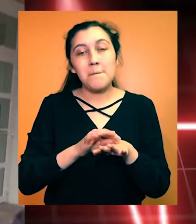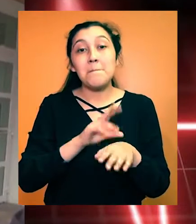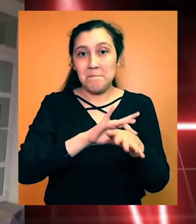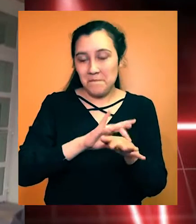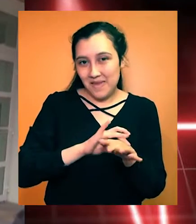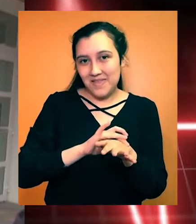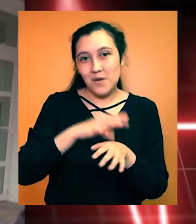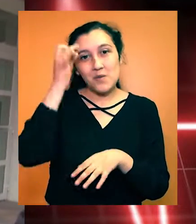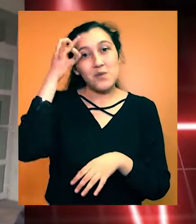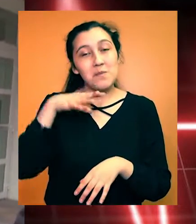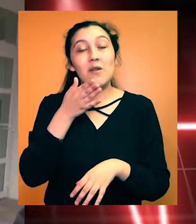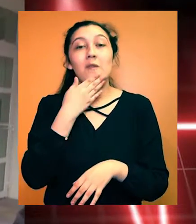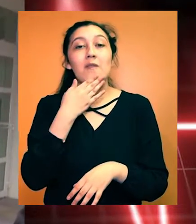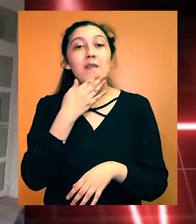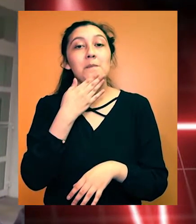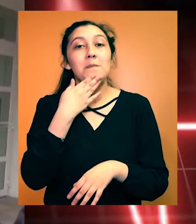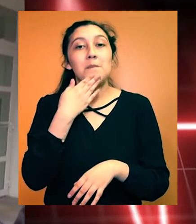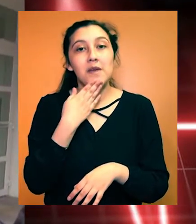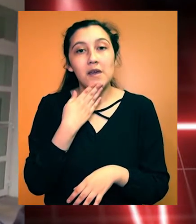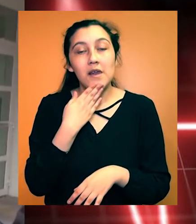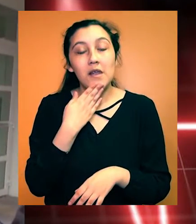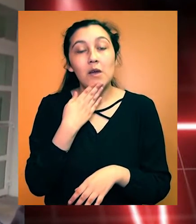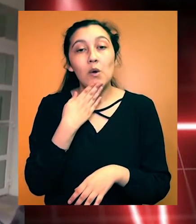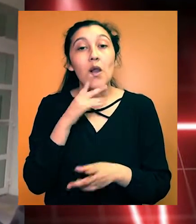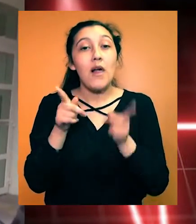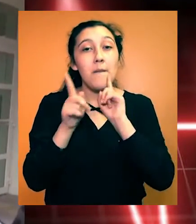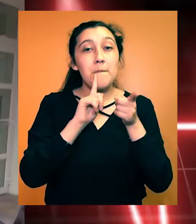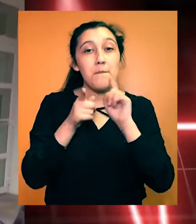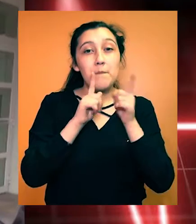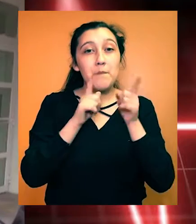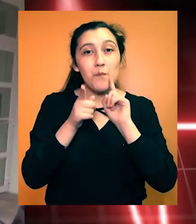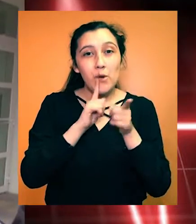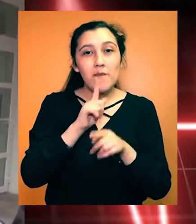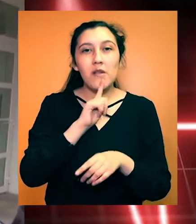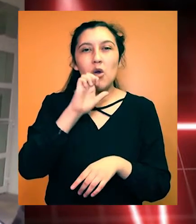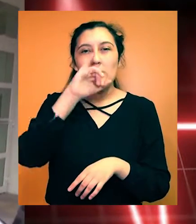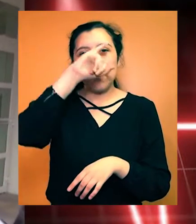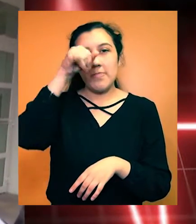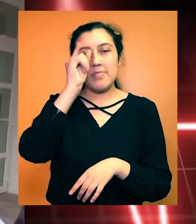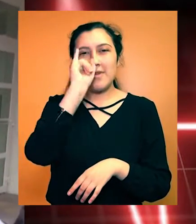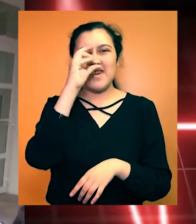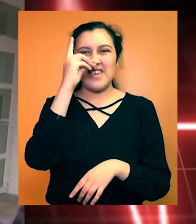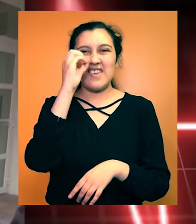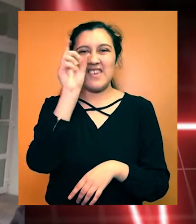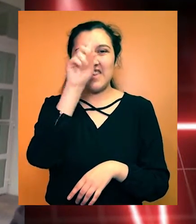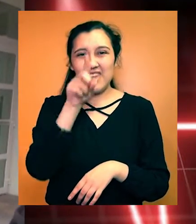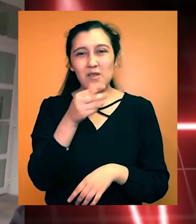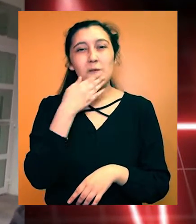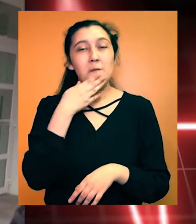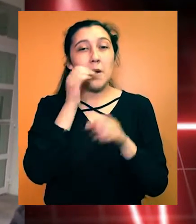revisión externa al cadáver, sino que también con el examen pericial respecto a los tejidos, y en particular ese examen histológico se